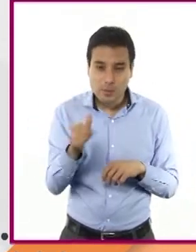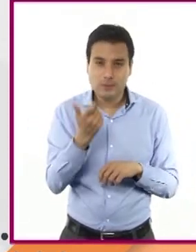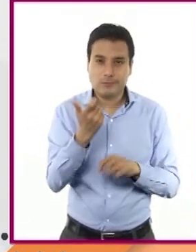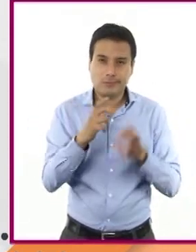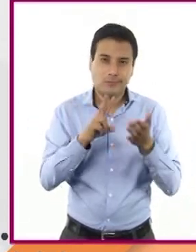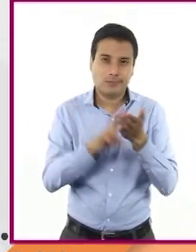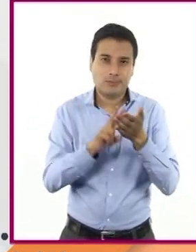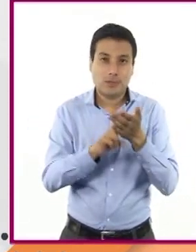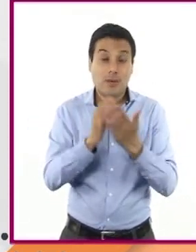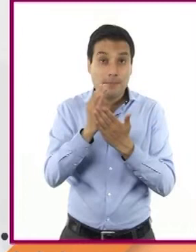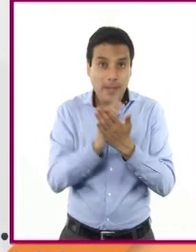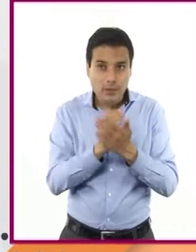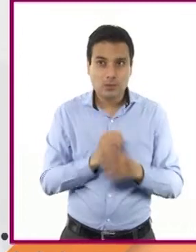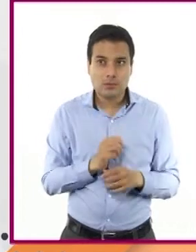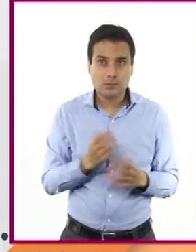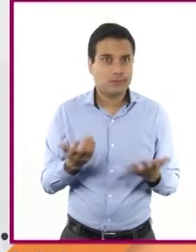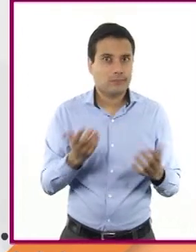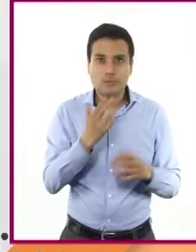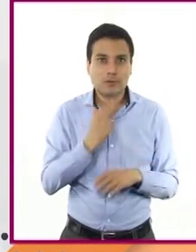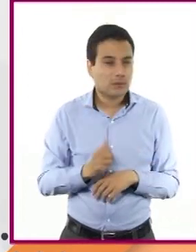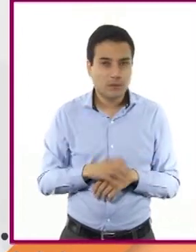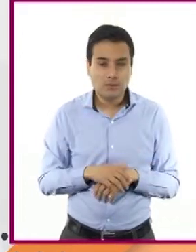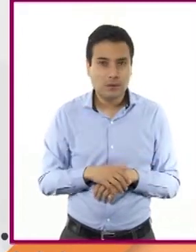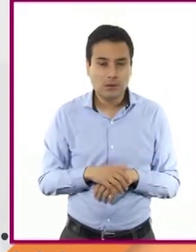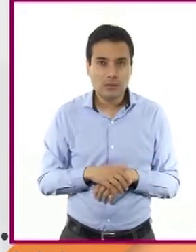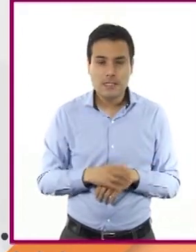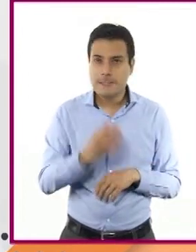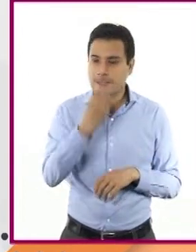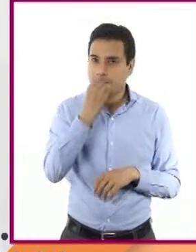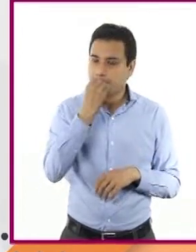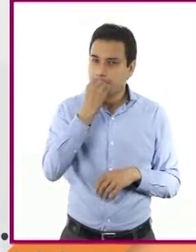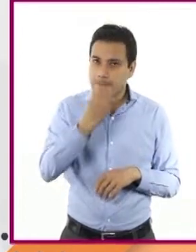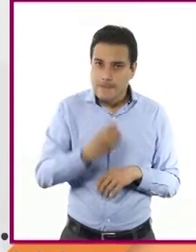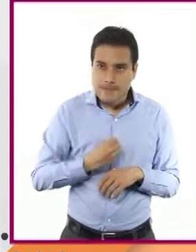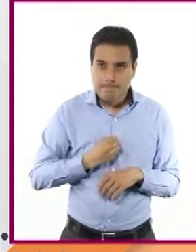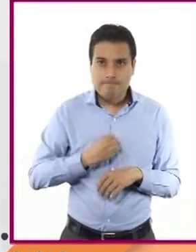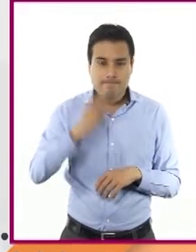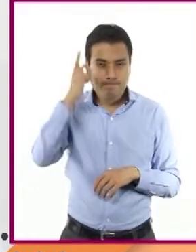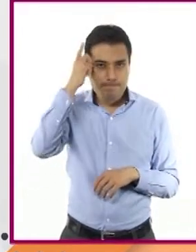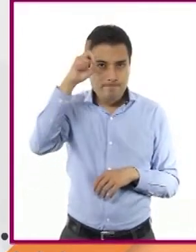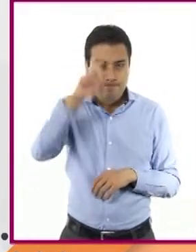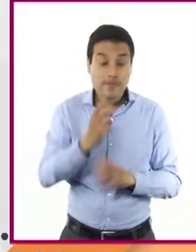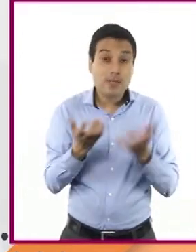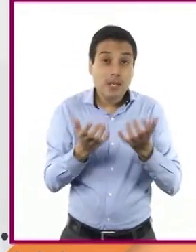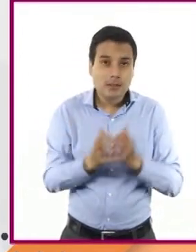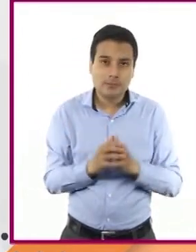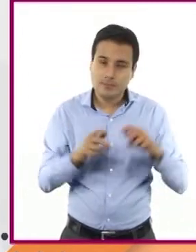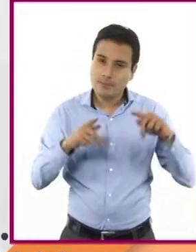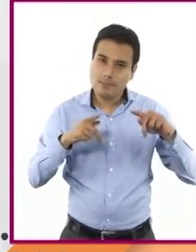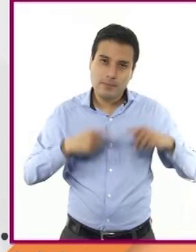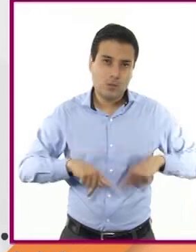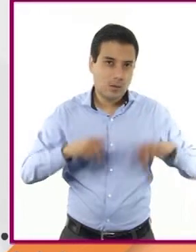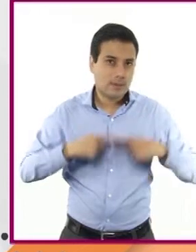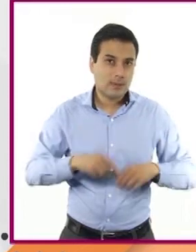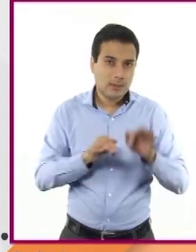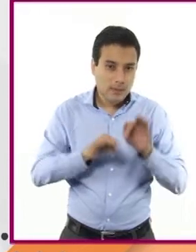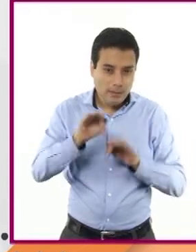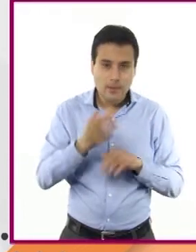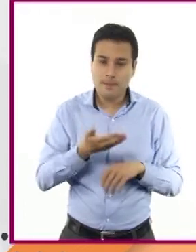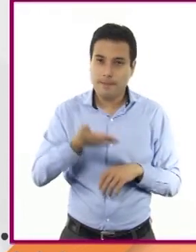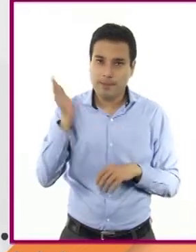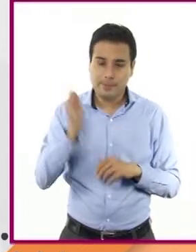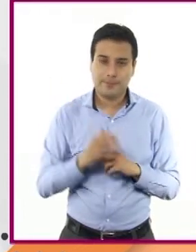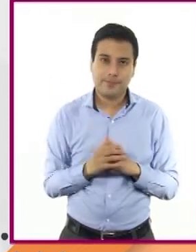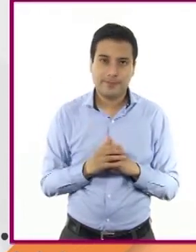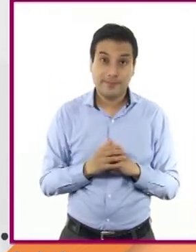precios, pero tampoco funcionó, por lo que tomaron medidas más drásticas como despedir trabajadores. Pero esto, de